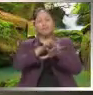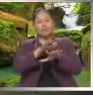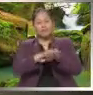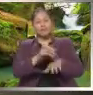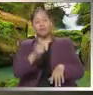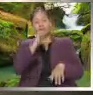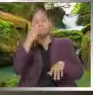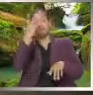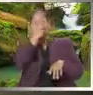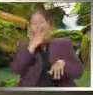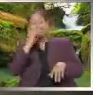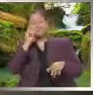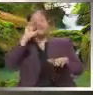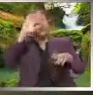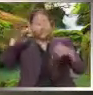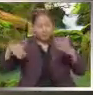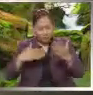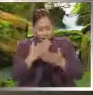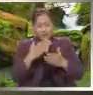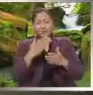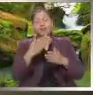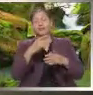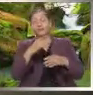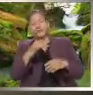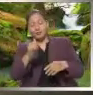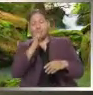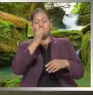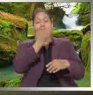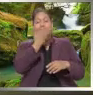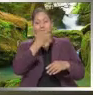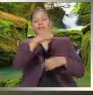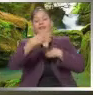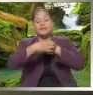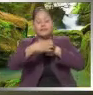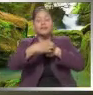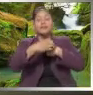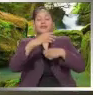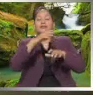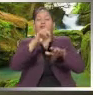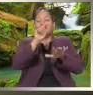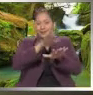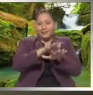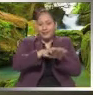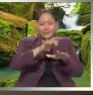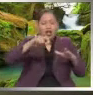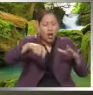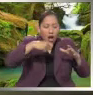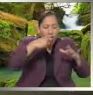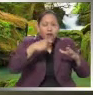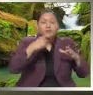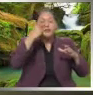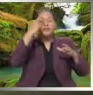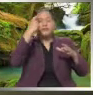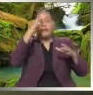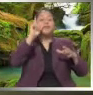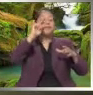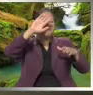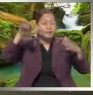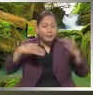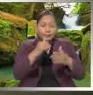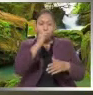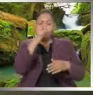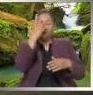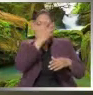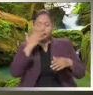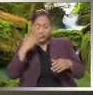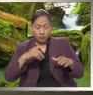unas borracheras terribles y con ese caldo que usted ve ahí, el caldo tlalpeño, bueno, se inventó para curarle la cruda al entonces presidente de